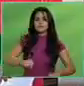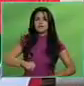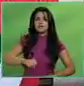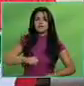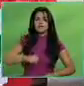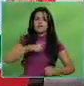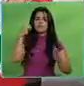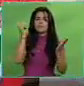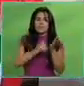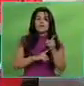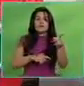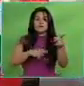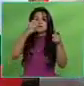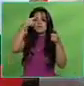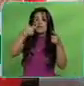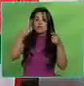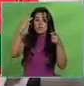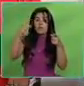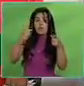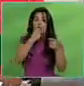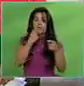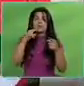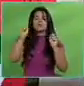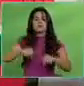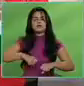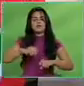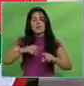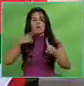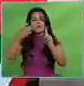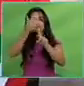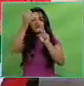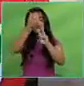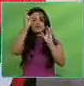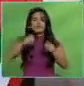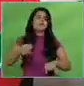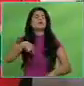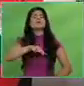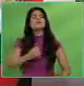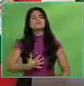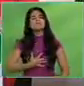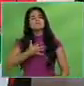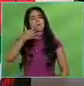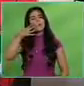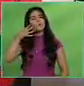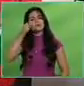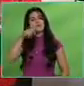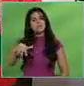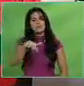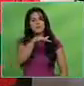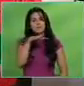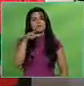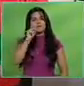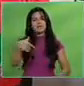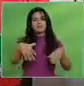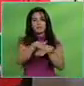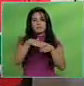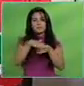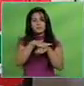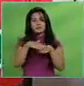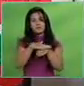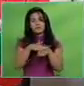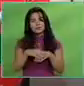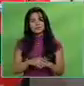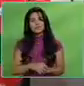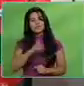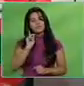palabra del presidente Chávez y sus metas. Entonces nos sentimos muy orgullosos de nuestro pueblo, del gobierno bolivariano